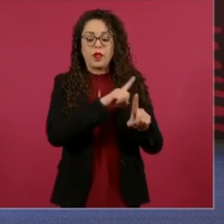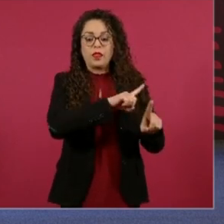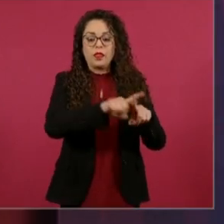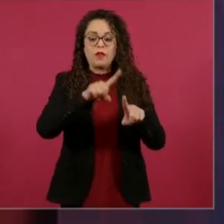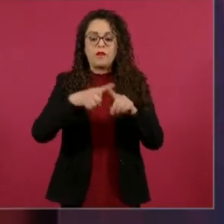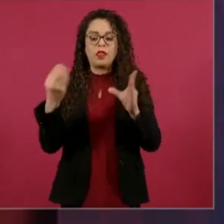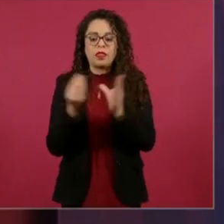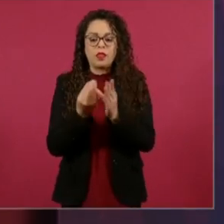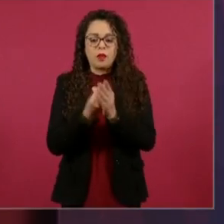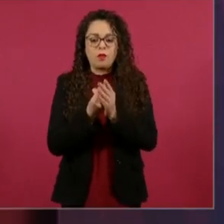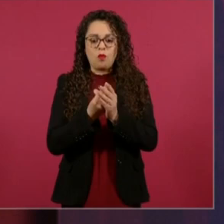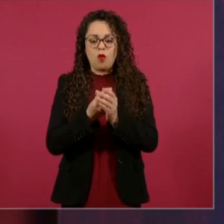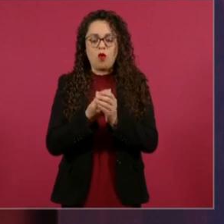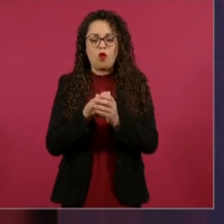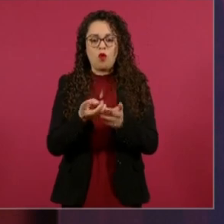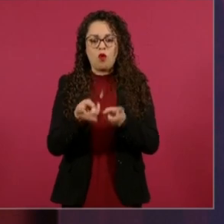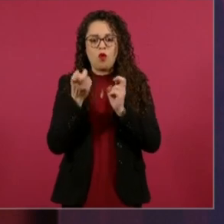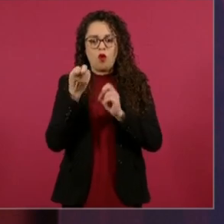modalidades, disminuyó